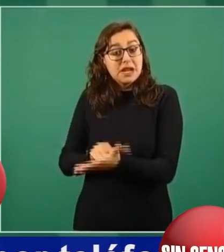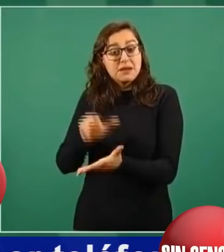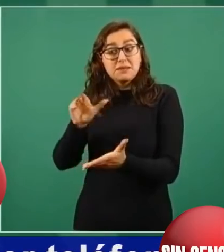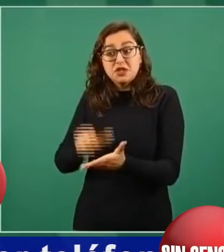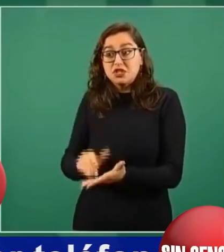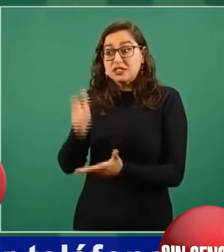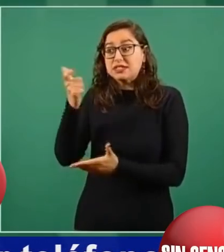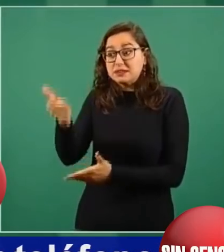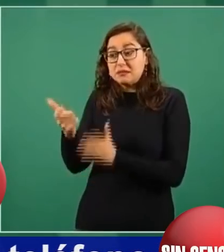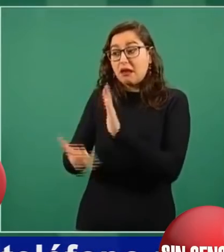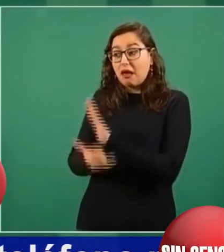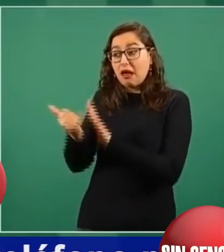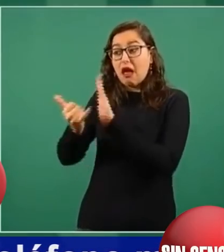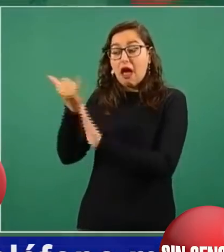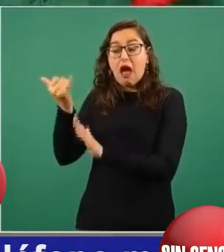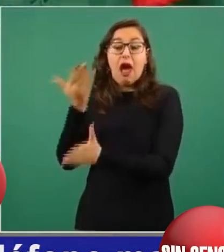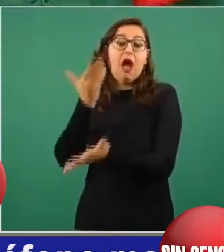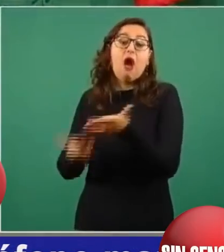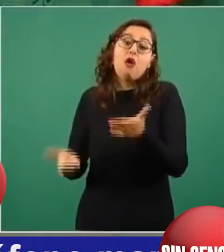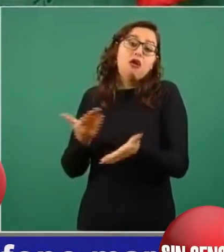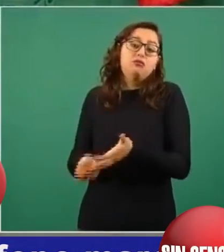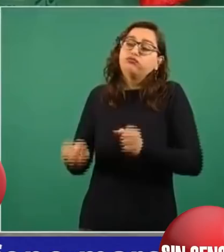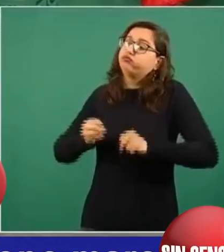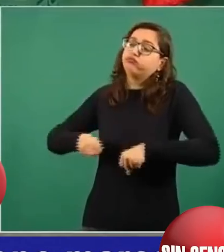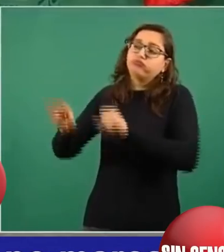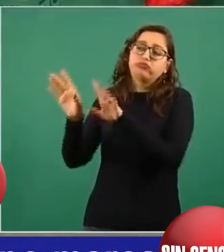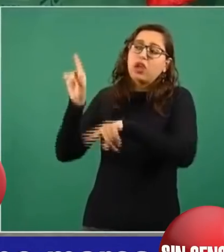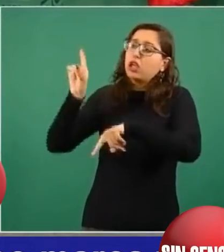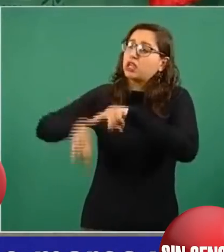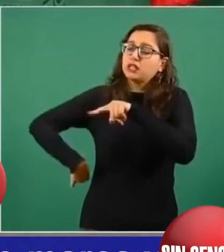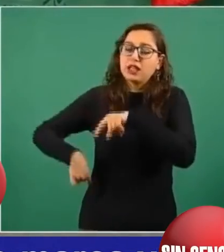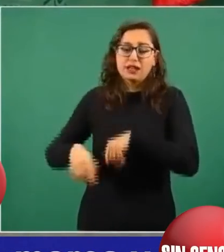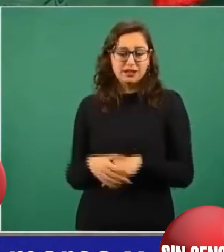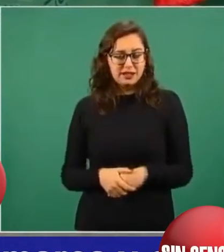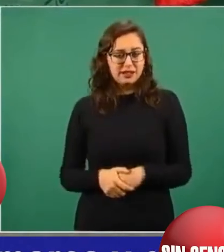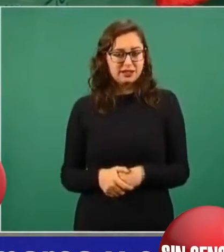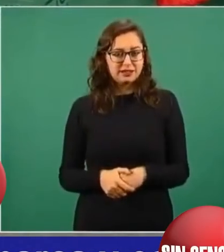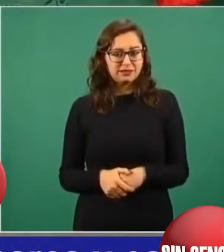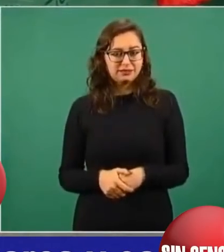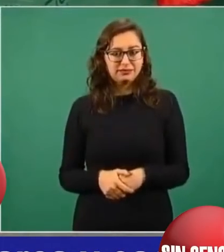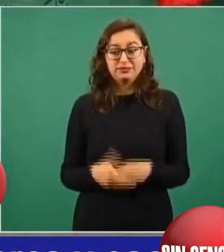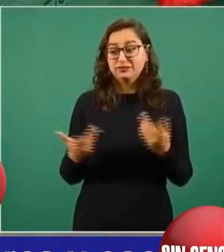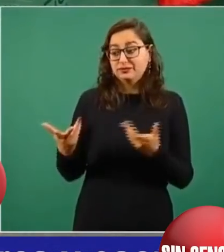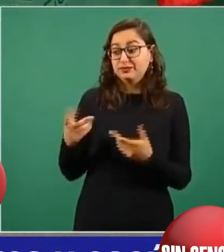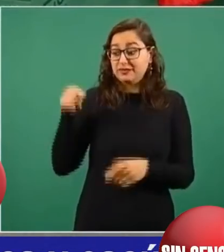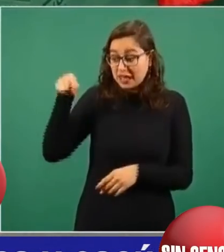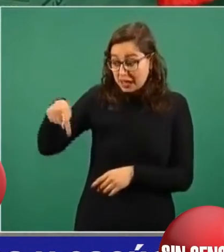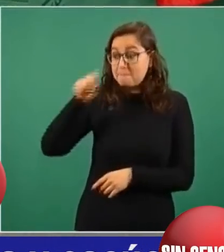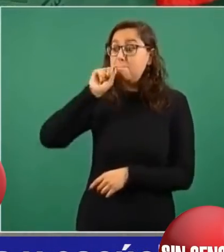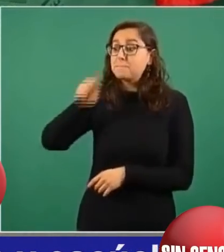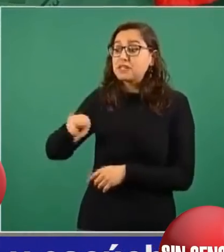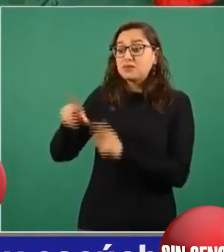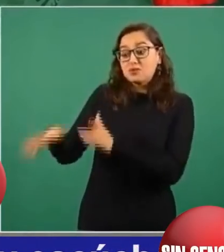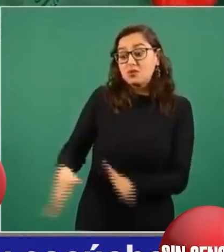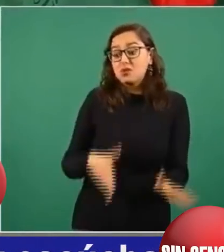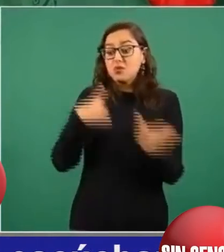y se tenía que abandonar. Y la terminal 2 del